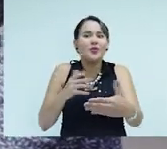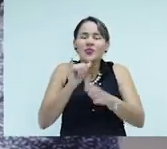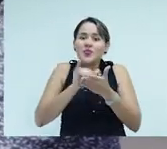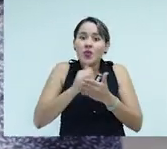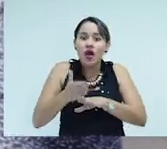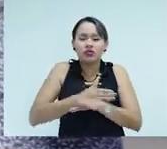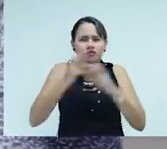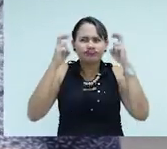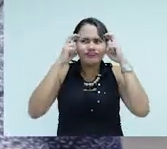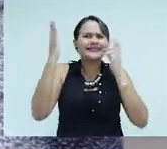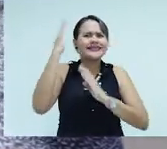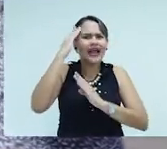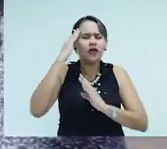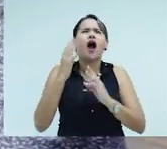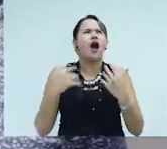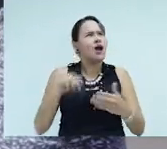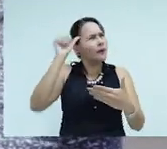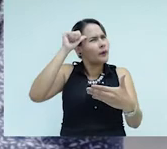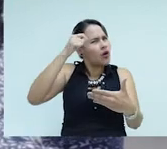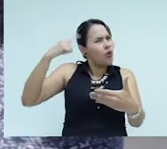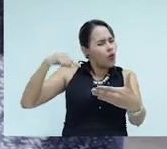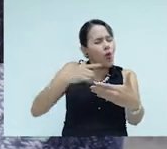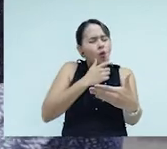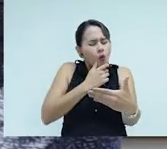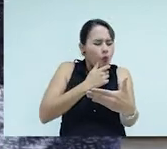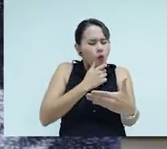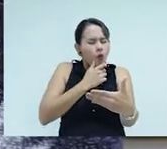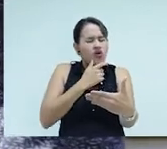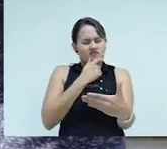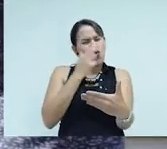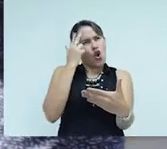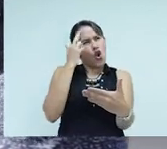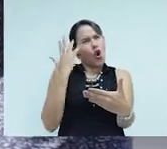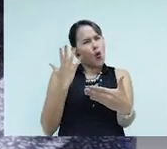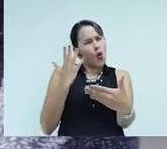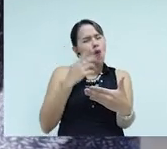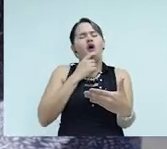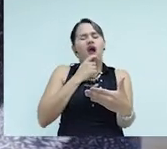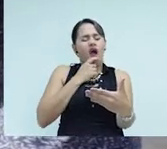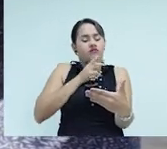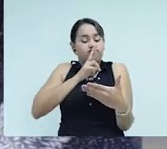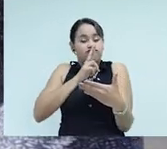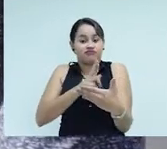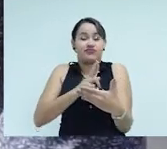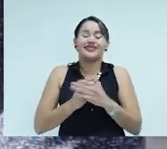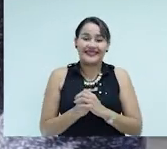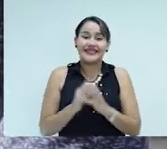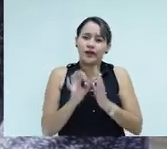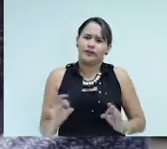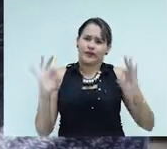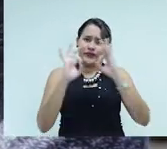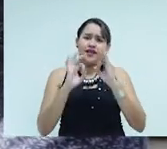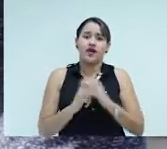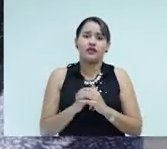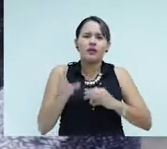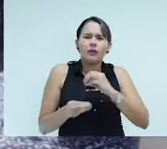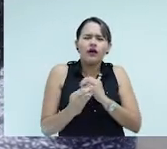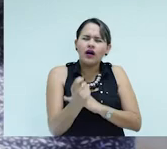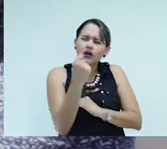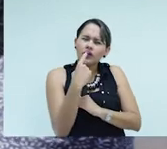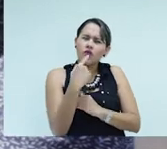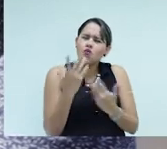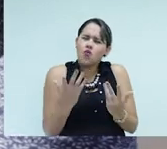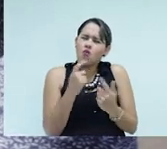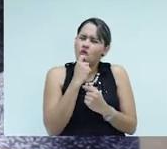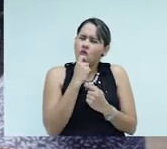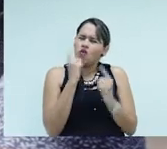preguntas y sobre todo respóndanla lógicamente, ¿no? Tengan en cuenta cuál es lo que les están preguntando, qué es y cómo lo asocian con la